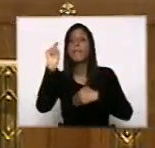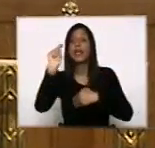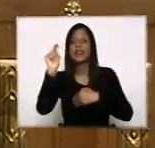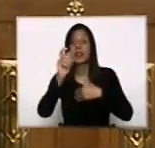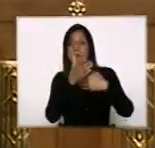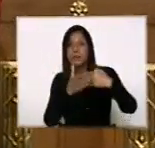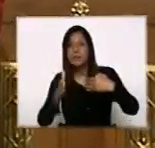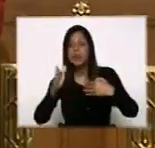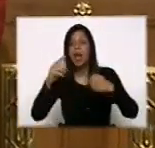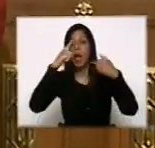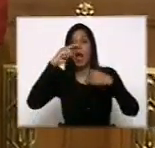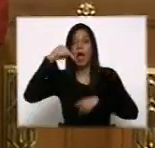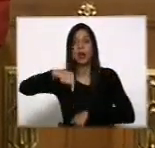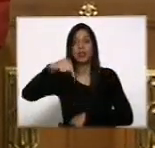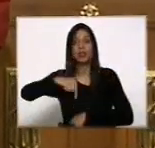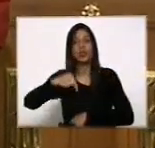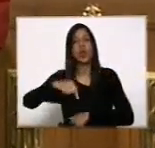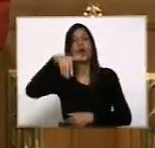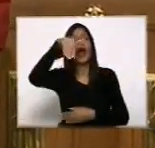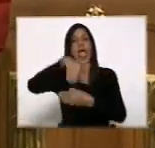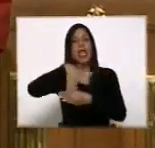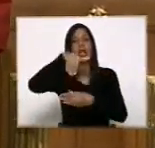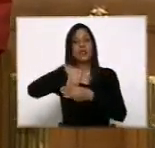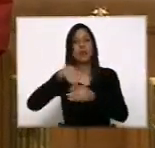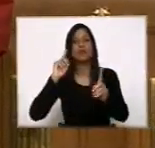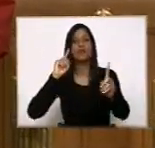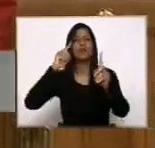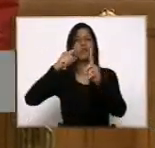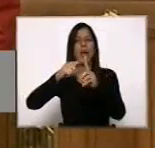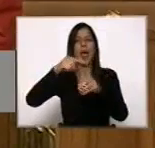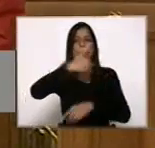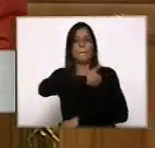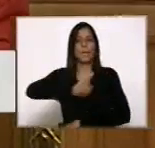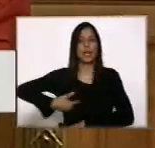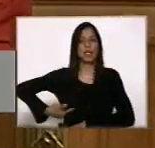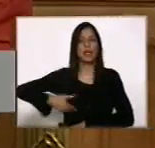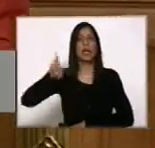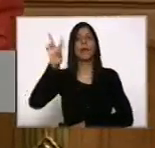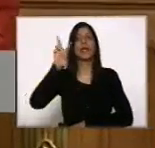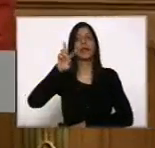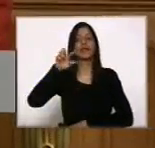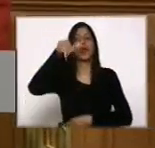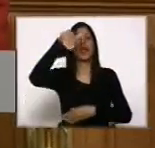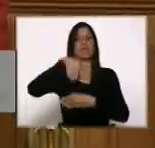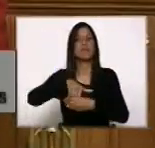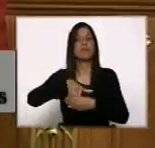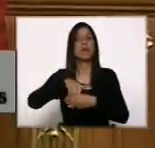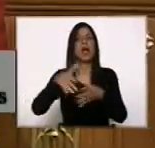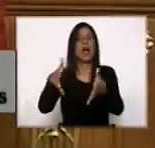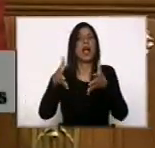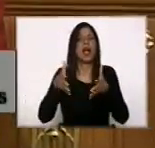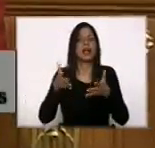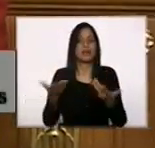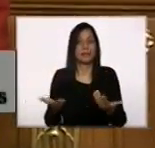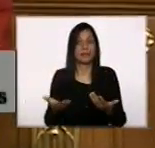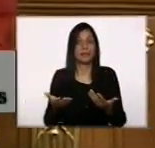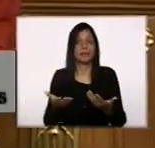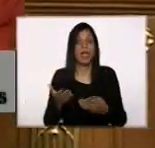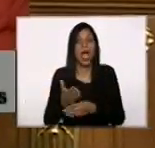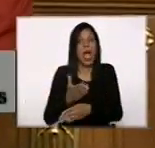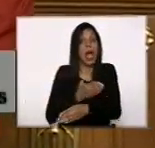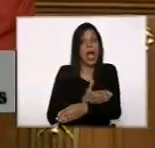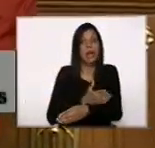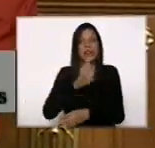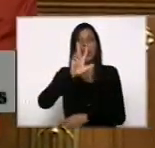2018 el proceso electoral para la escogencia de la presidencia de la República Bolivariana de Venezuela. ¿Qué significa esto? Que antes del